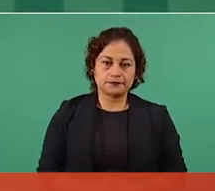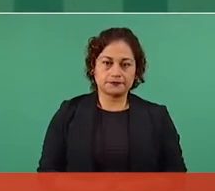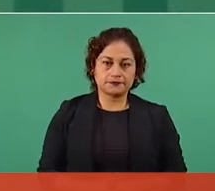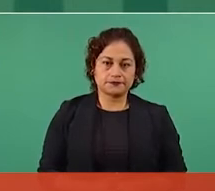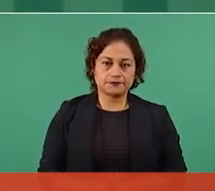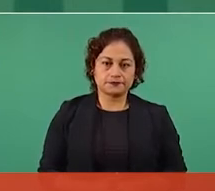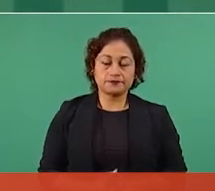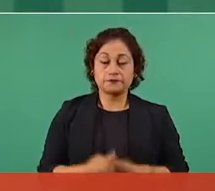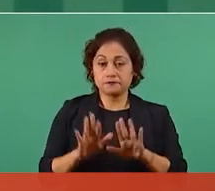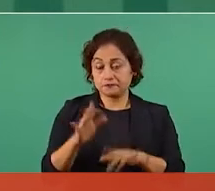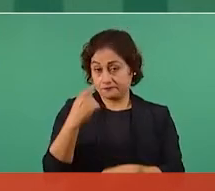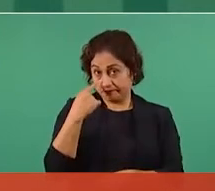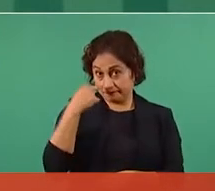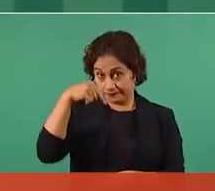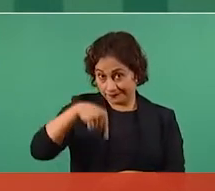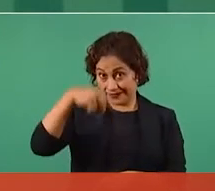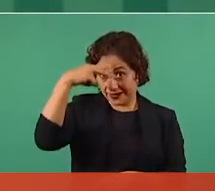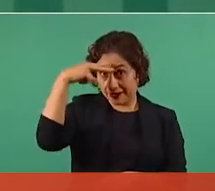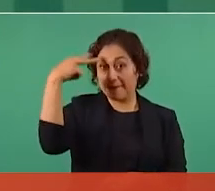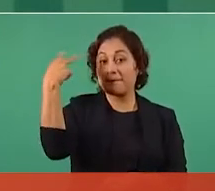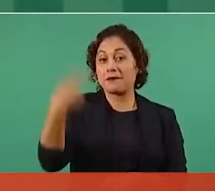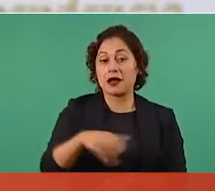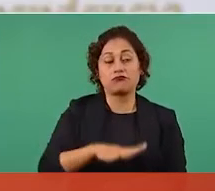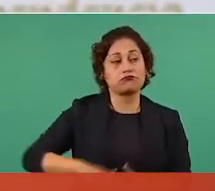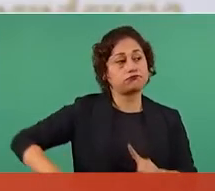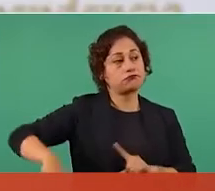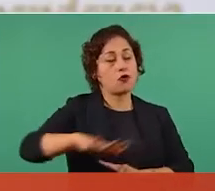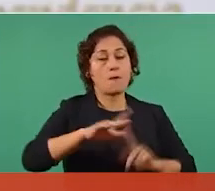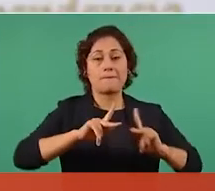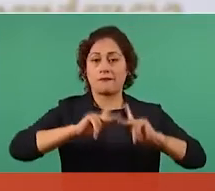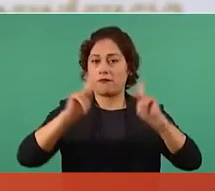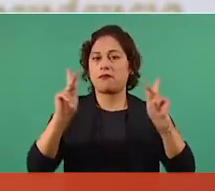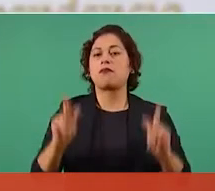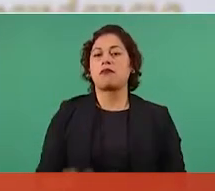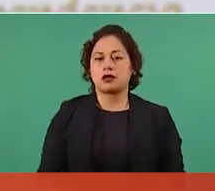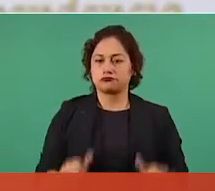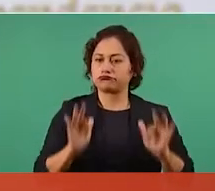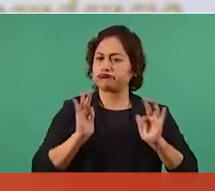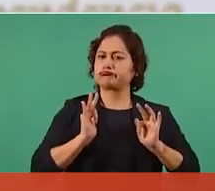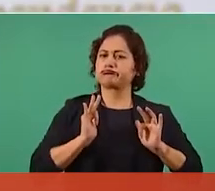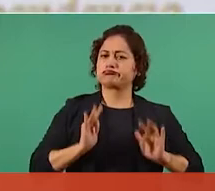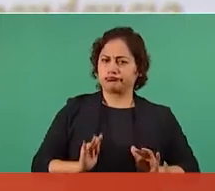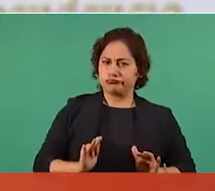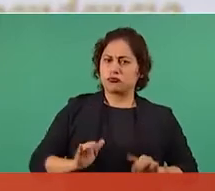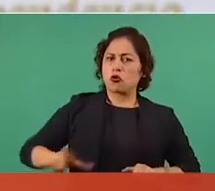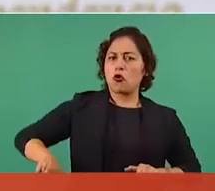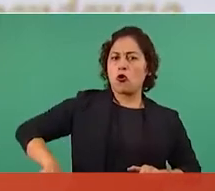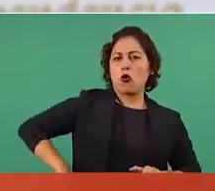En México hay paz, hay tranquilidad y hay gobernabilidad.